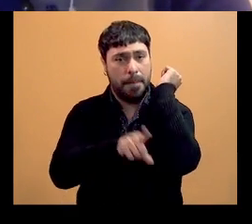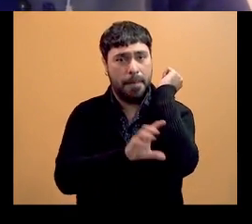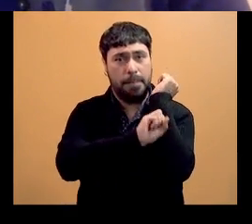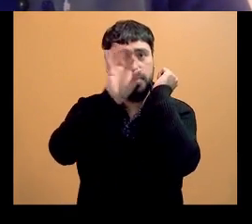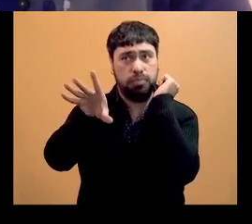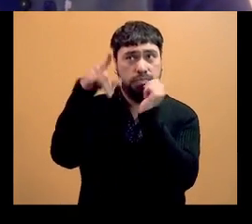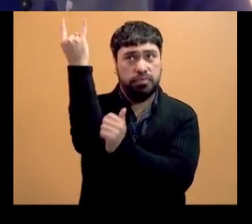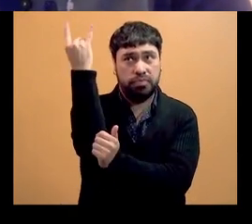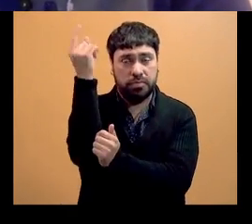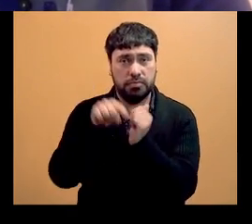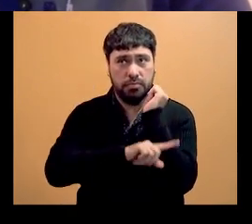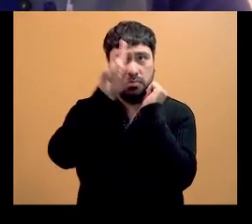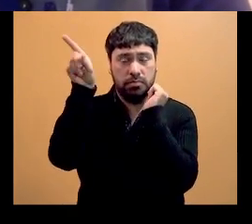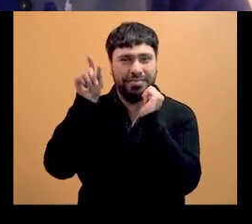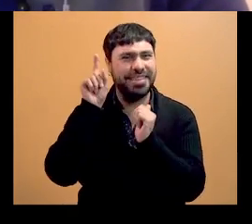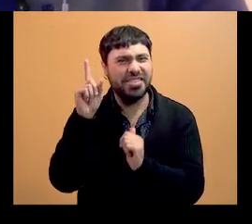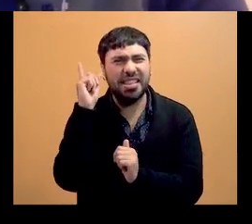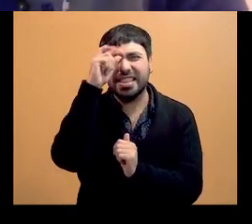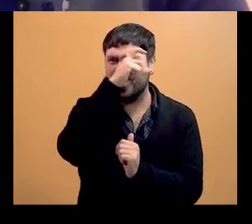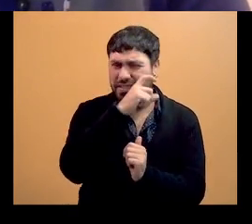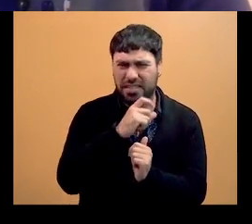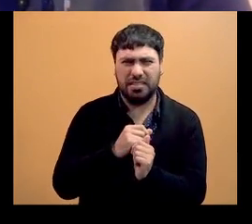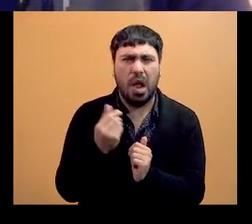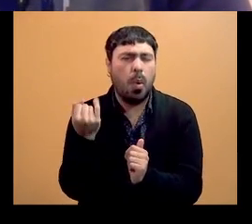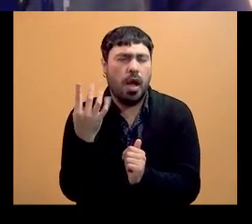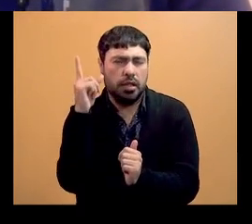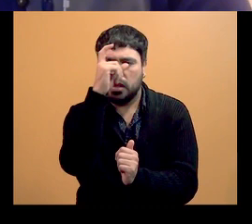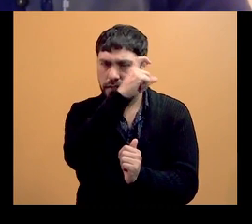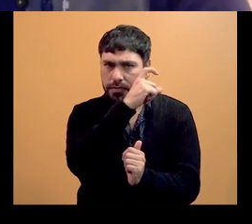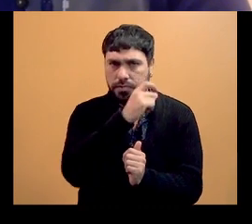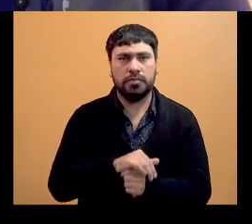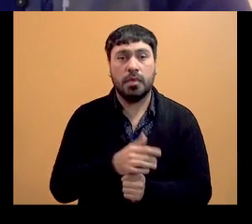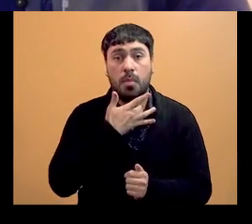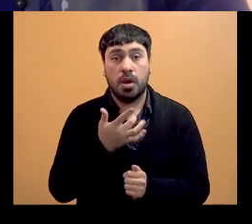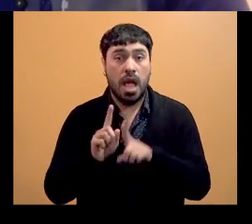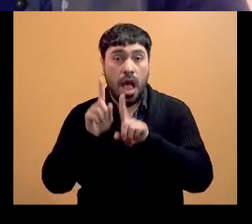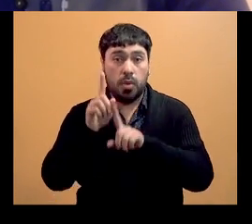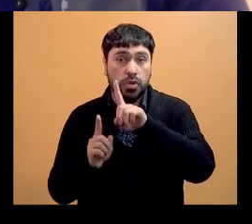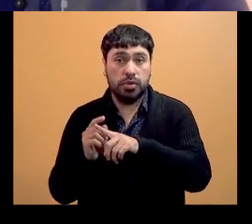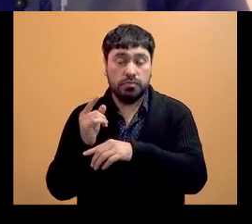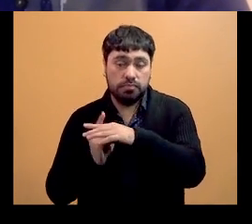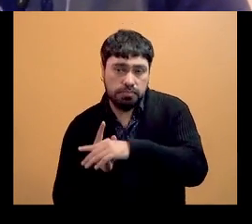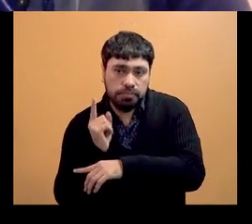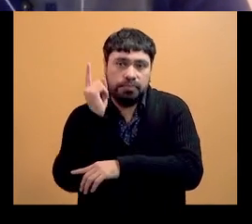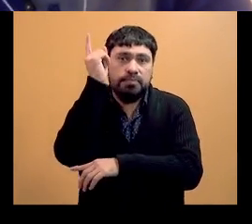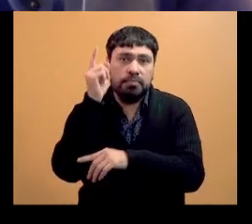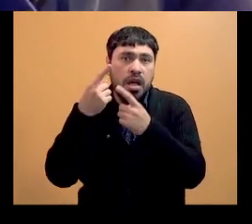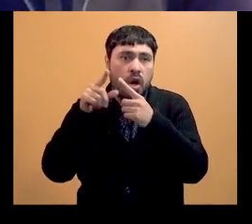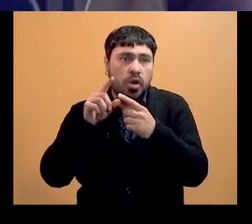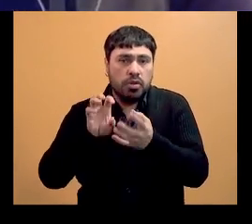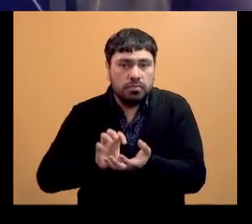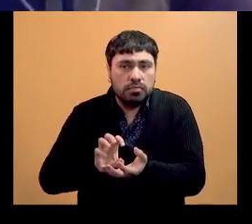respecto a la basura espacial, la verdad es que es difícil estimarla porque los satélites pueden pesar desde algunos kilos hasta